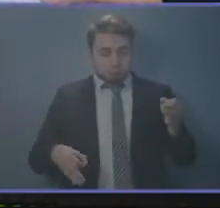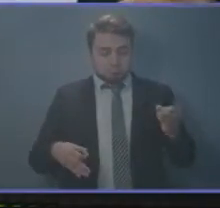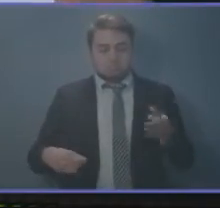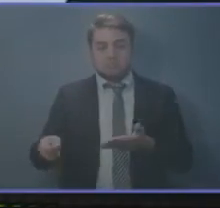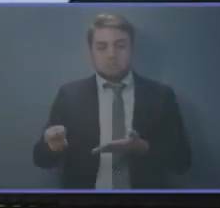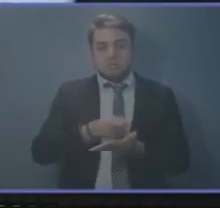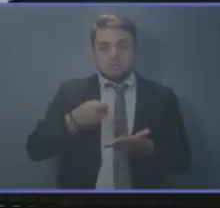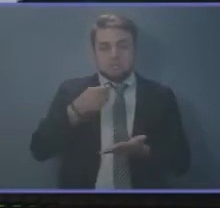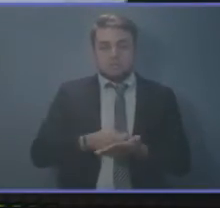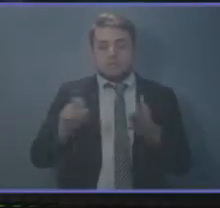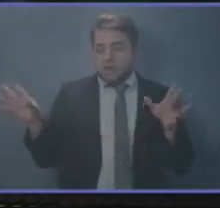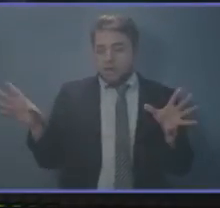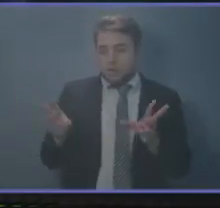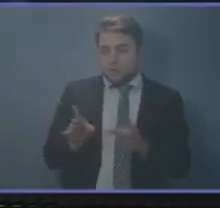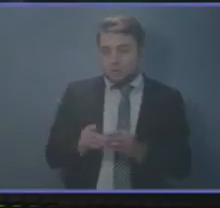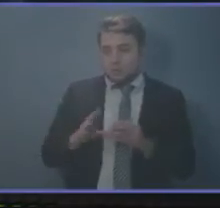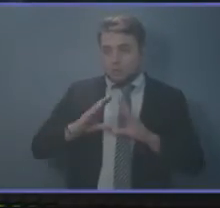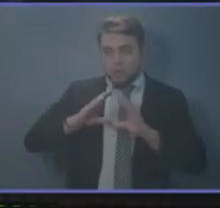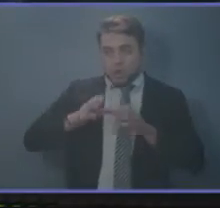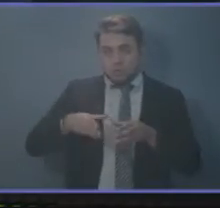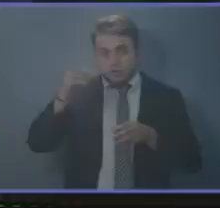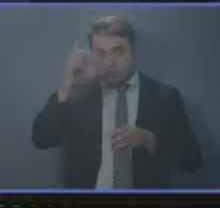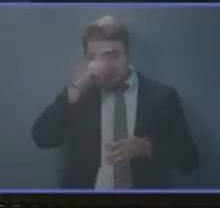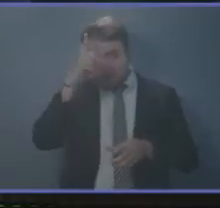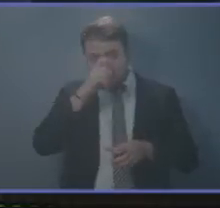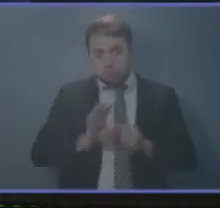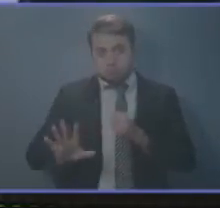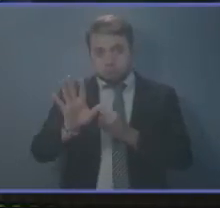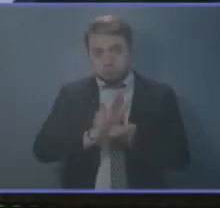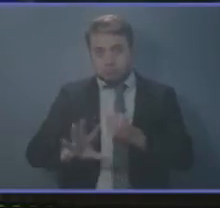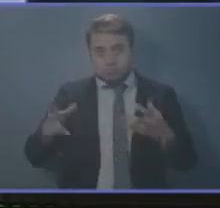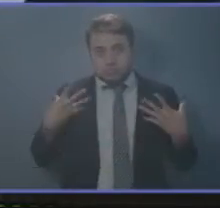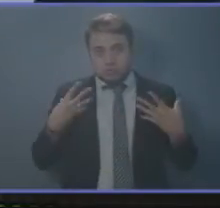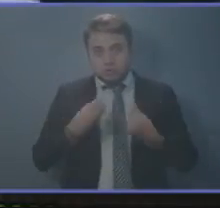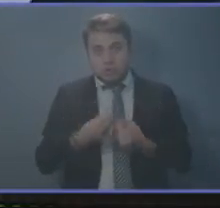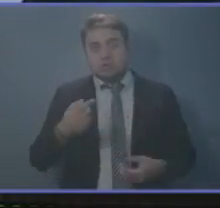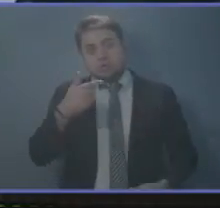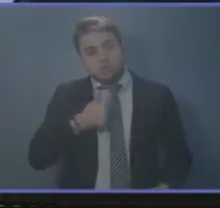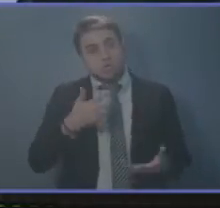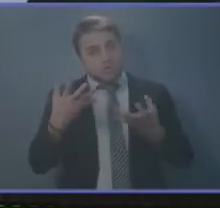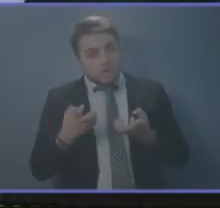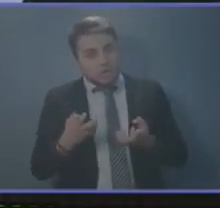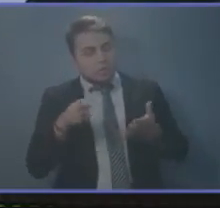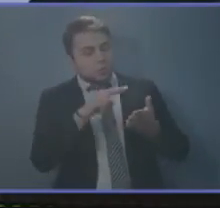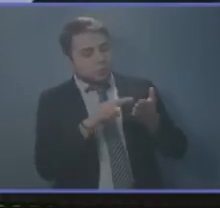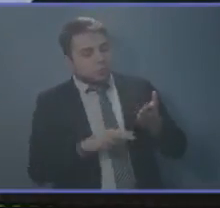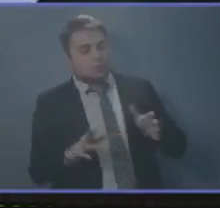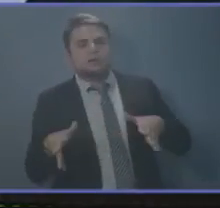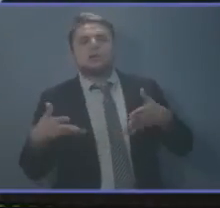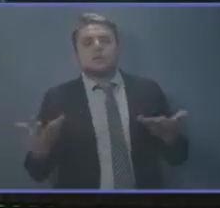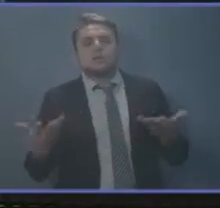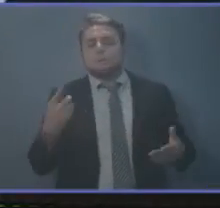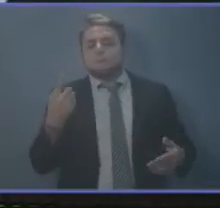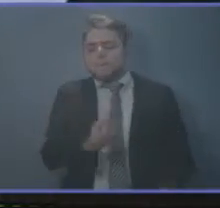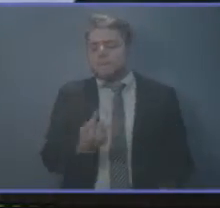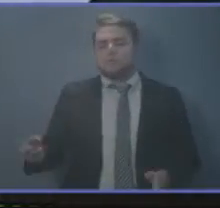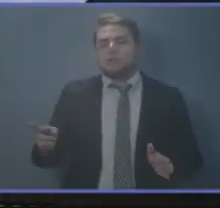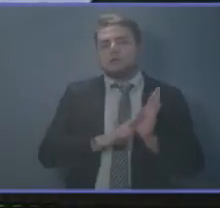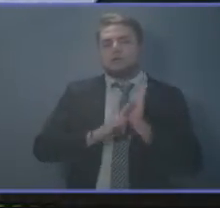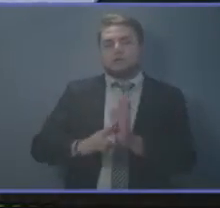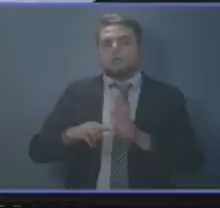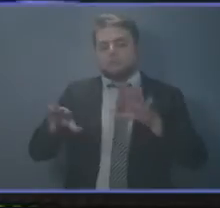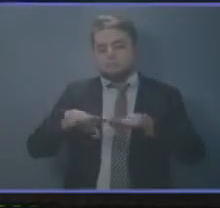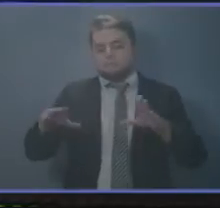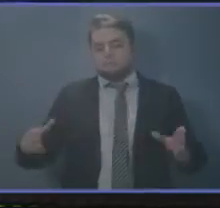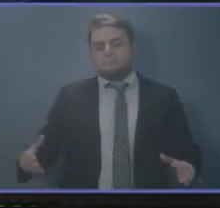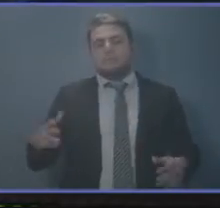reunión de la Comisión de Trabajo y Previsión Social, y quiero leer lo que expresaron los representantes de la Mesa